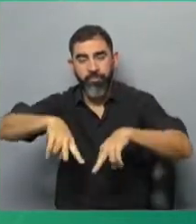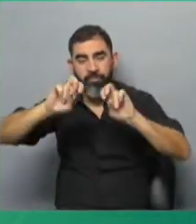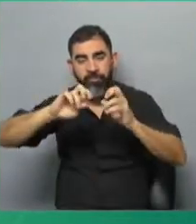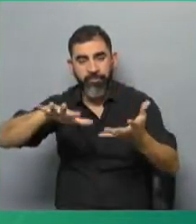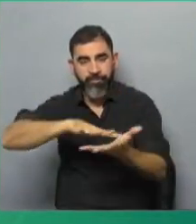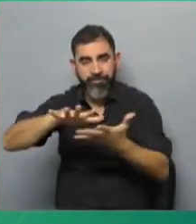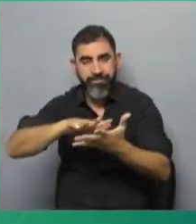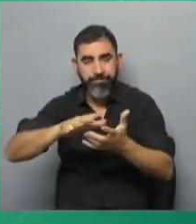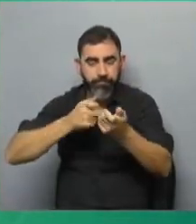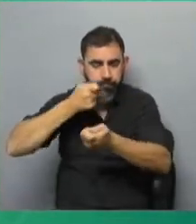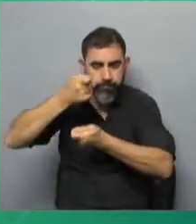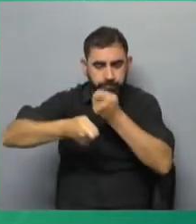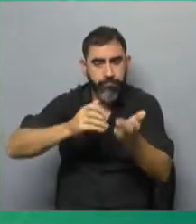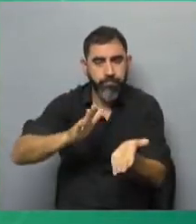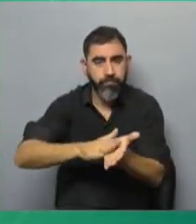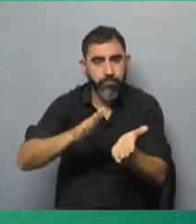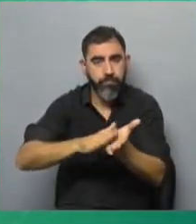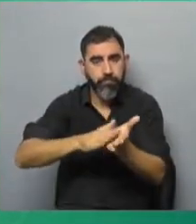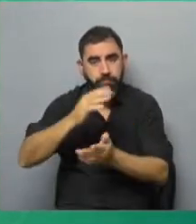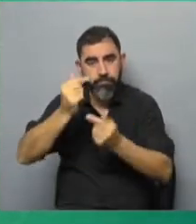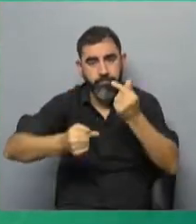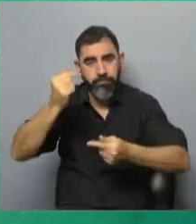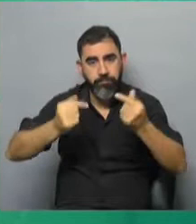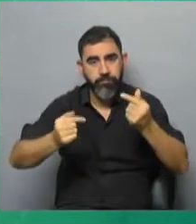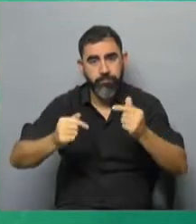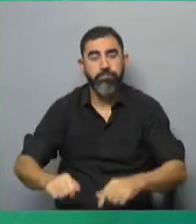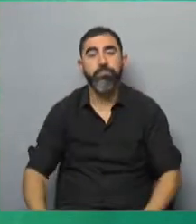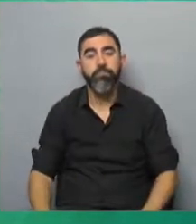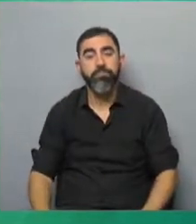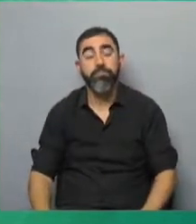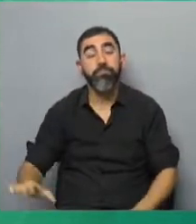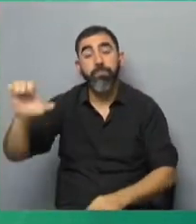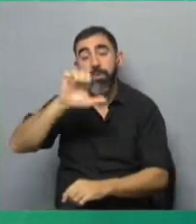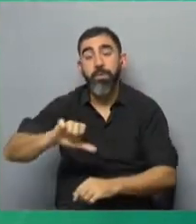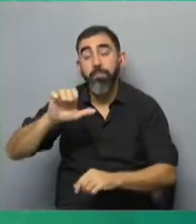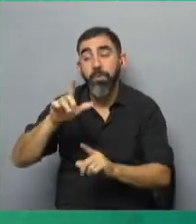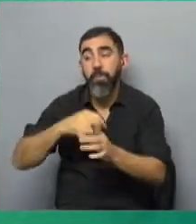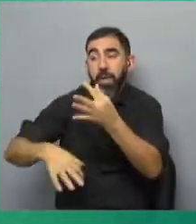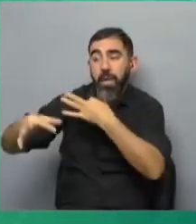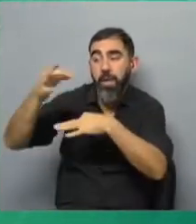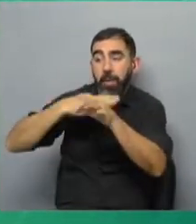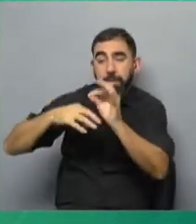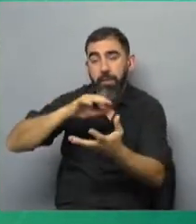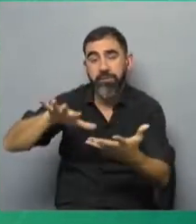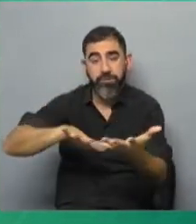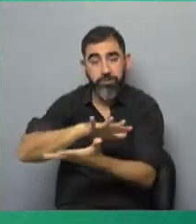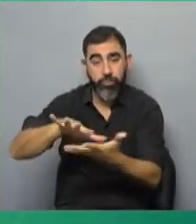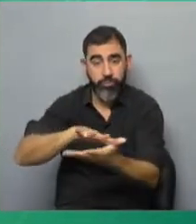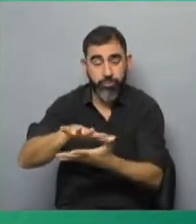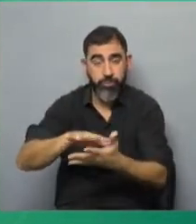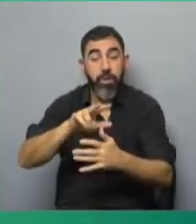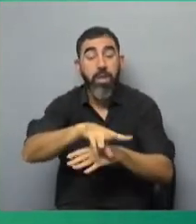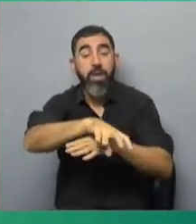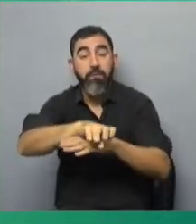casos. Vamos a aportar toda la evidencia que tenemos. Y bueno, la empresa tendrá que dar sus explicaciones del caso y la